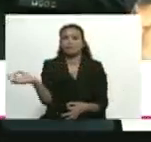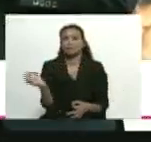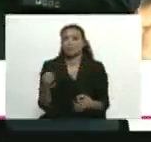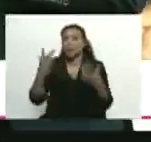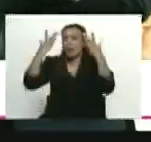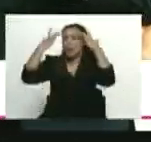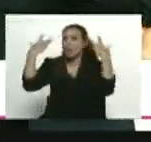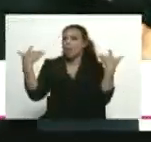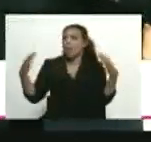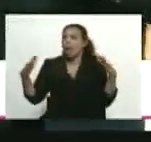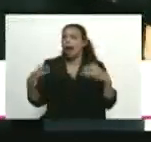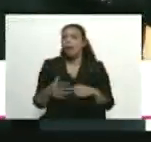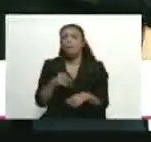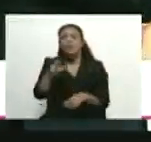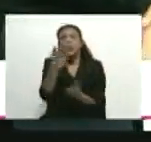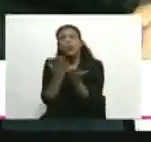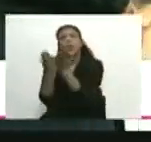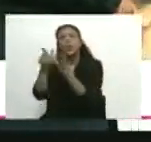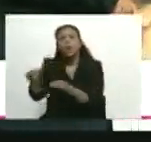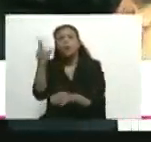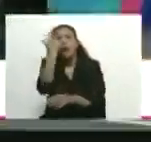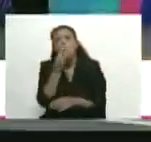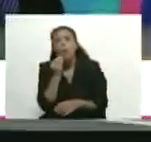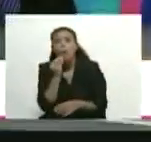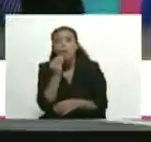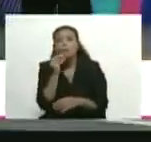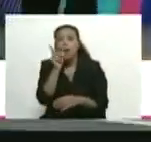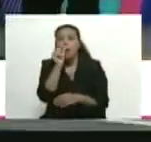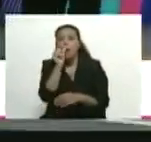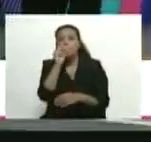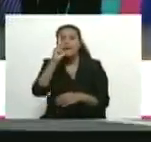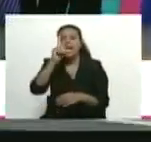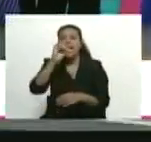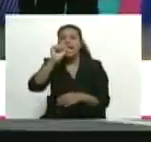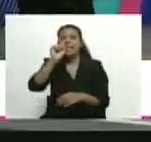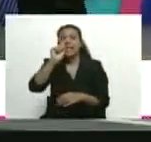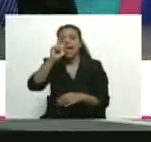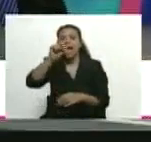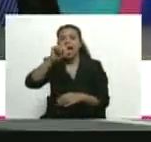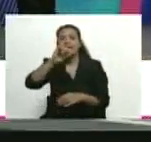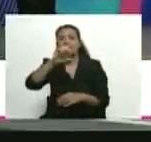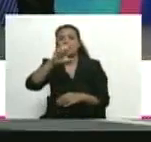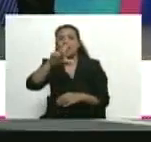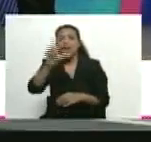industrial, tú vas Así a ver. Así mismo es, presidente. ¿Y tú dónde estudiaste? Daniel. Buenas noches,